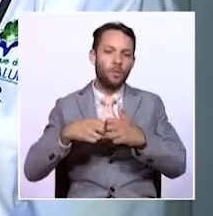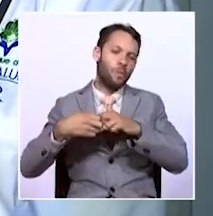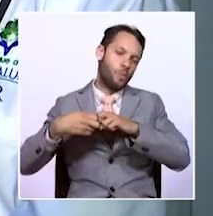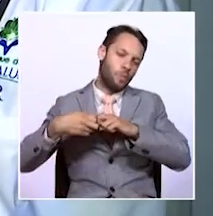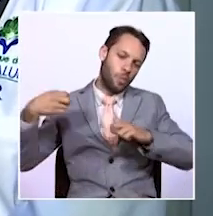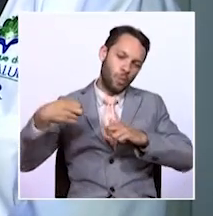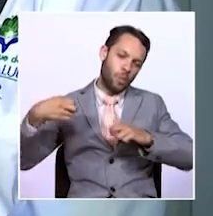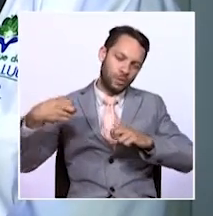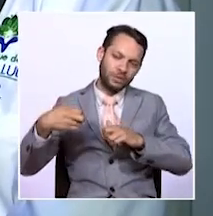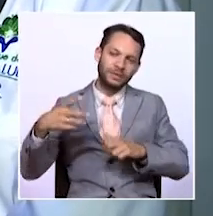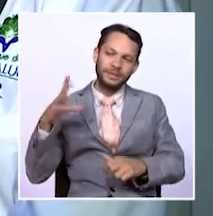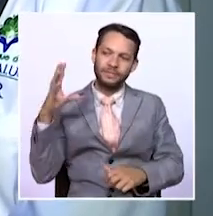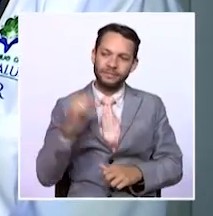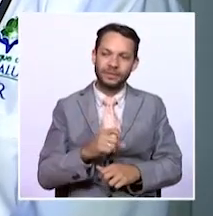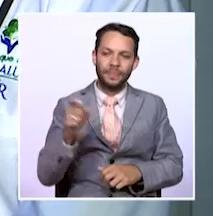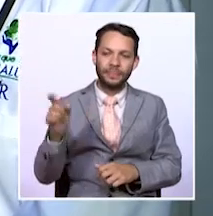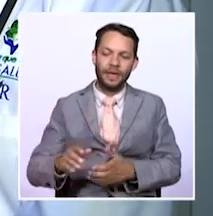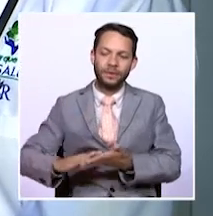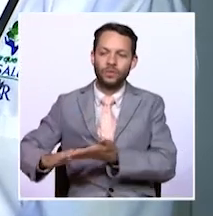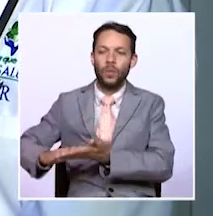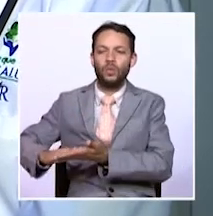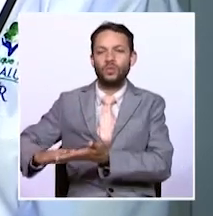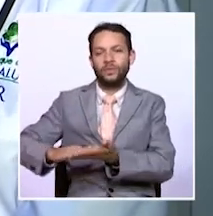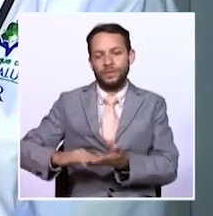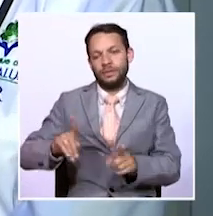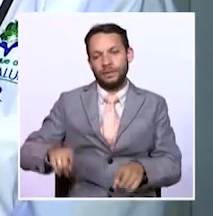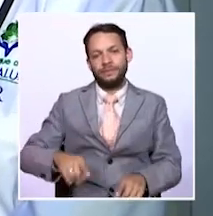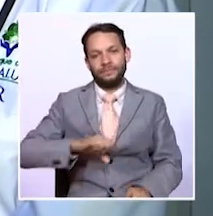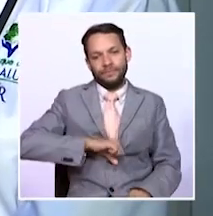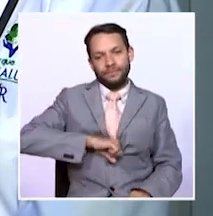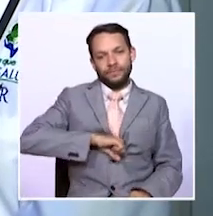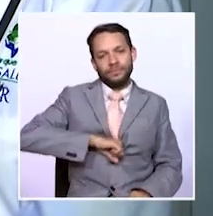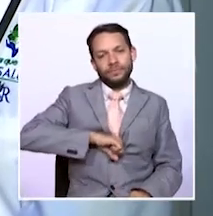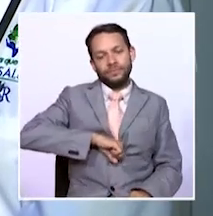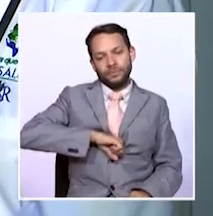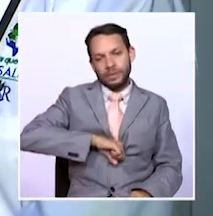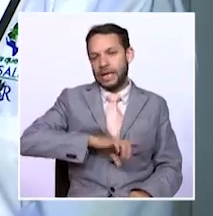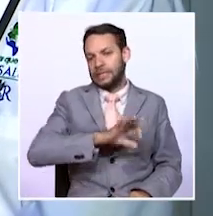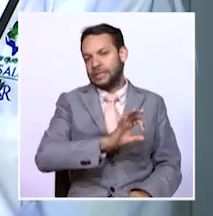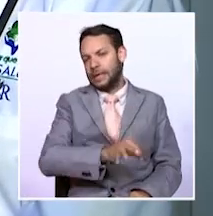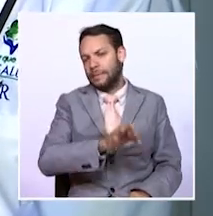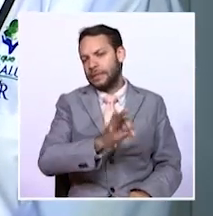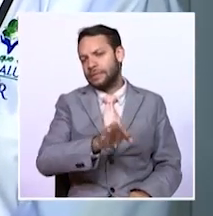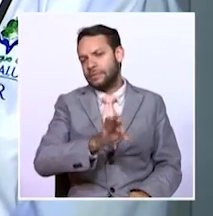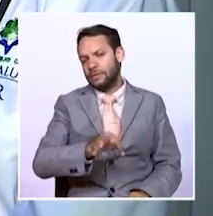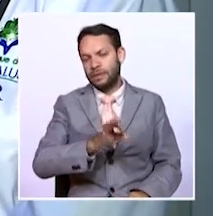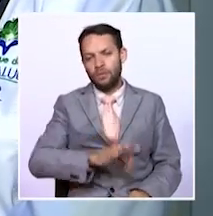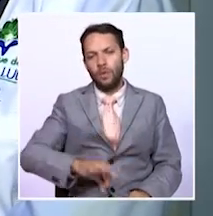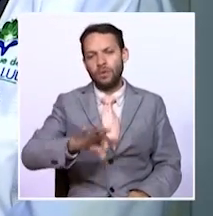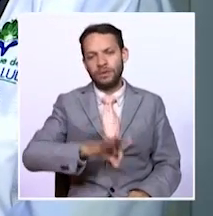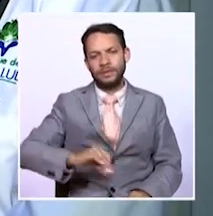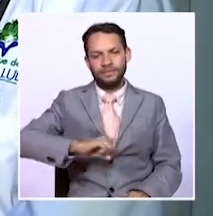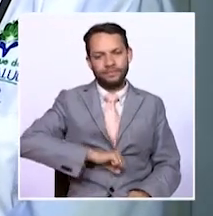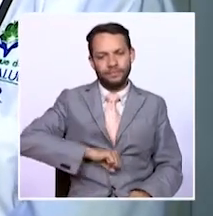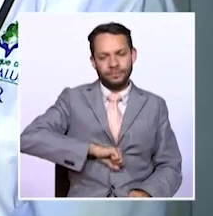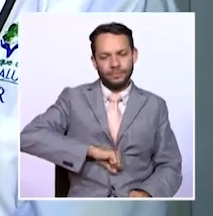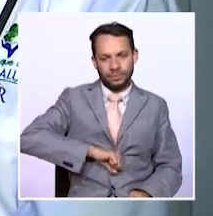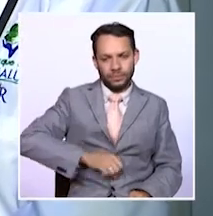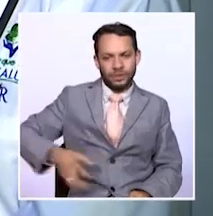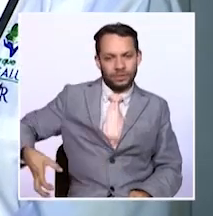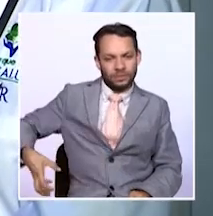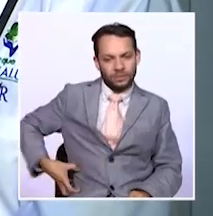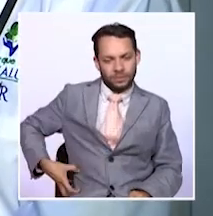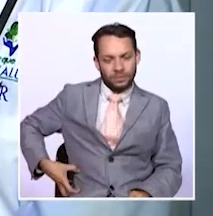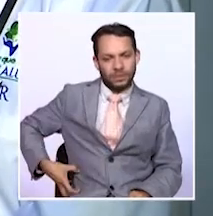pues aparentemente parece ser columna. En estos casos también tenemos que hacer la diferenciación, realizar una ecografía renal